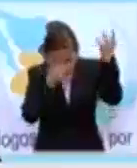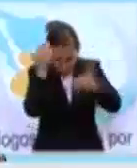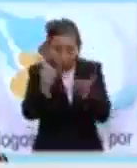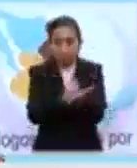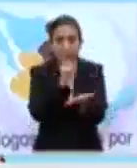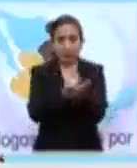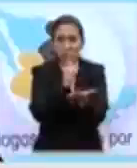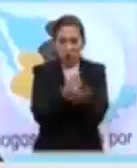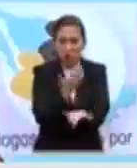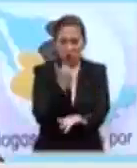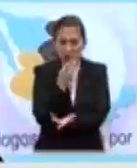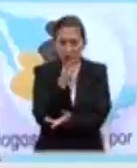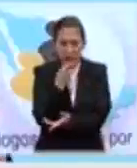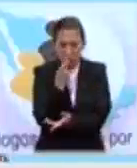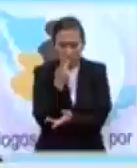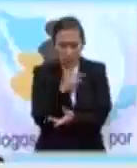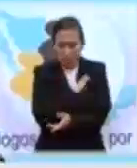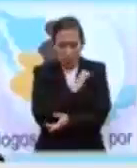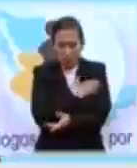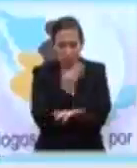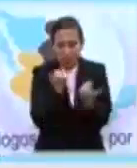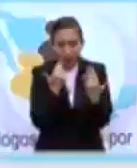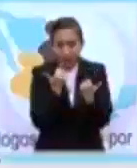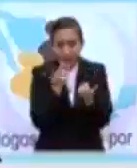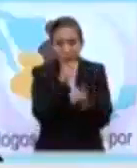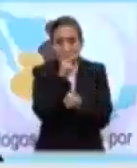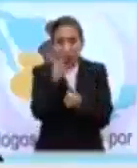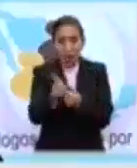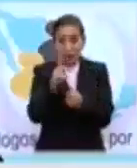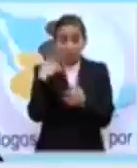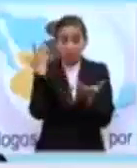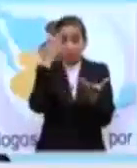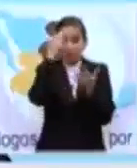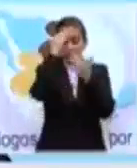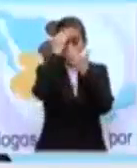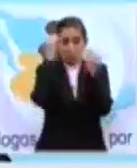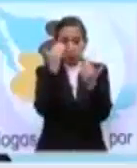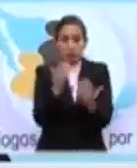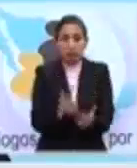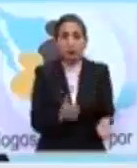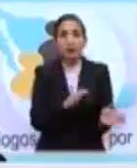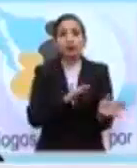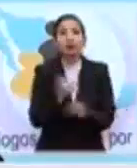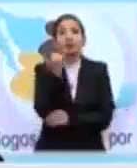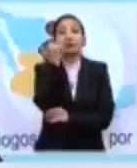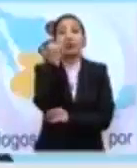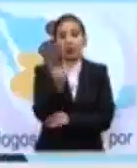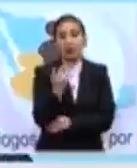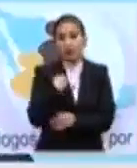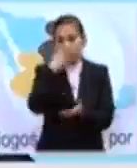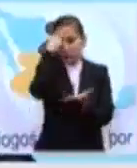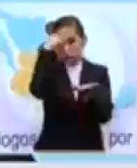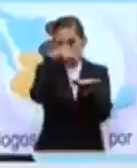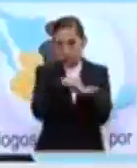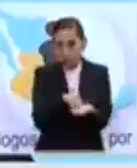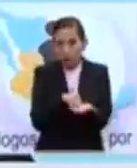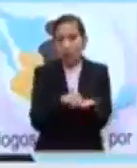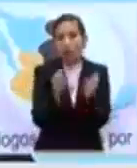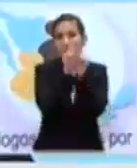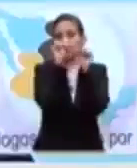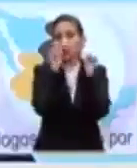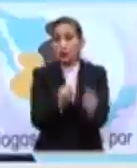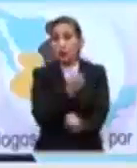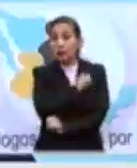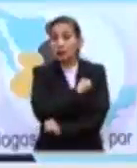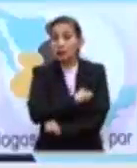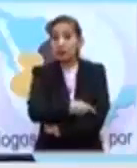diccionario de nuestra lengua mexicana no existe, es una palabra de software. Y yo creo que el sistema de